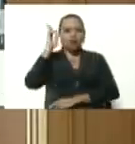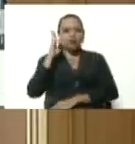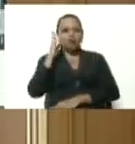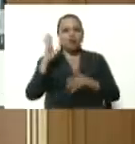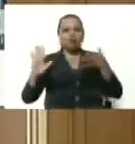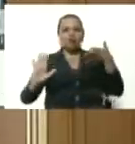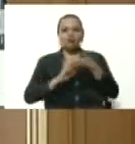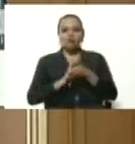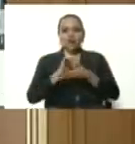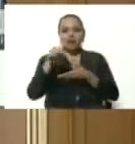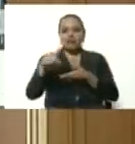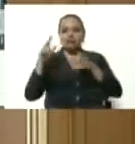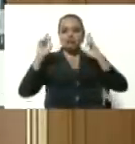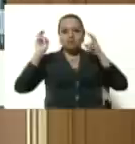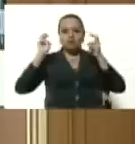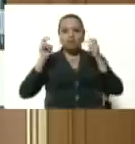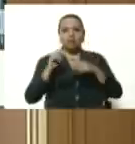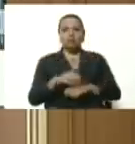este asunto.